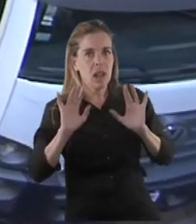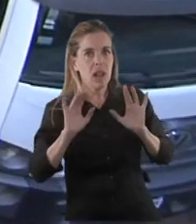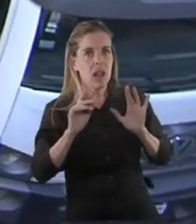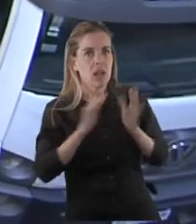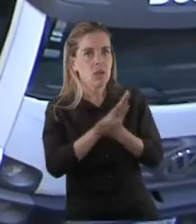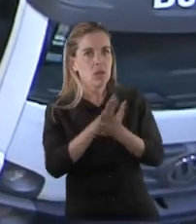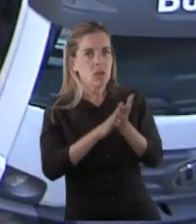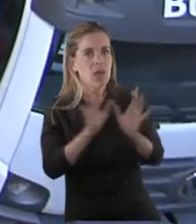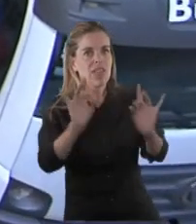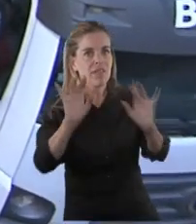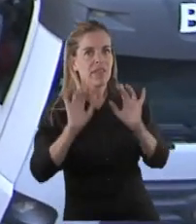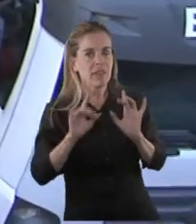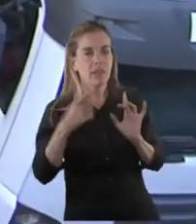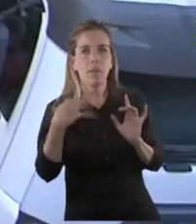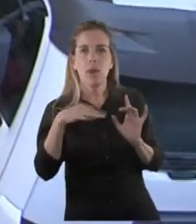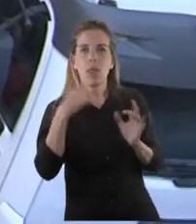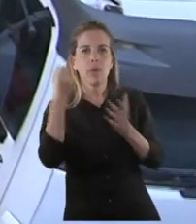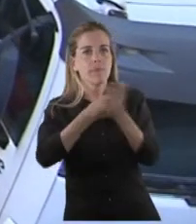Pero debemos insistir.